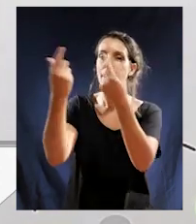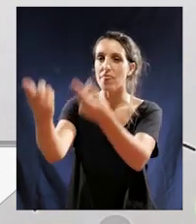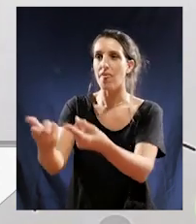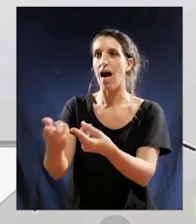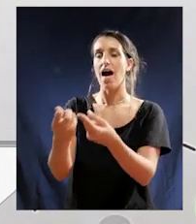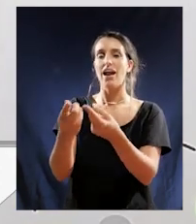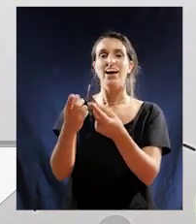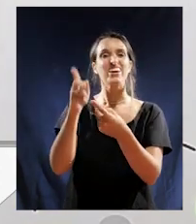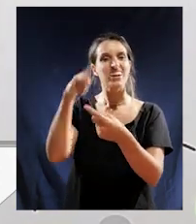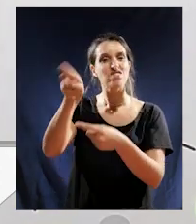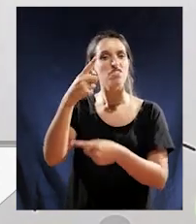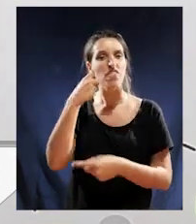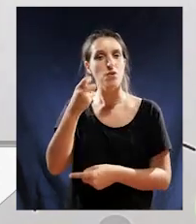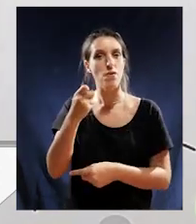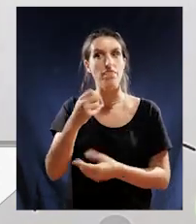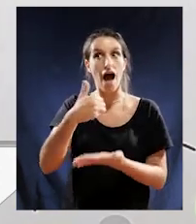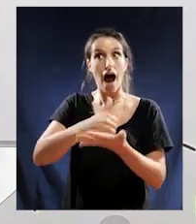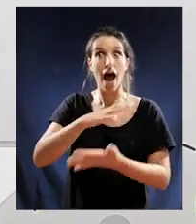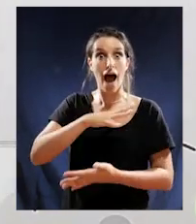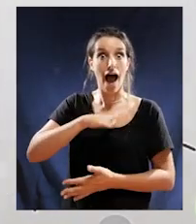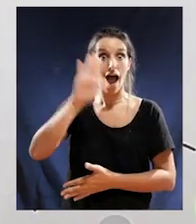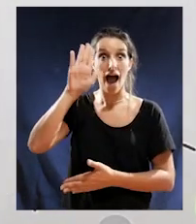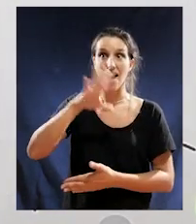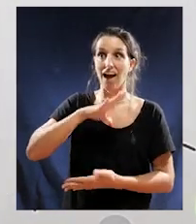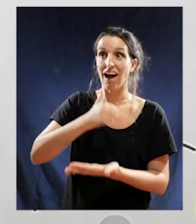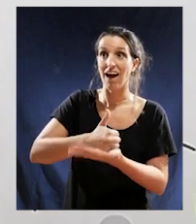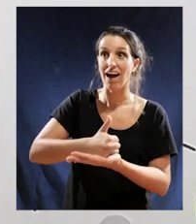estamos. Y bueno,